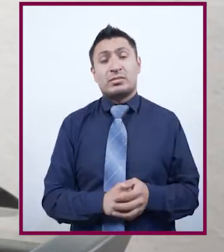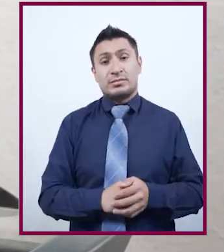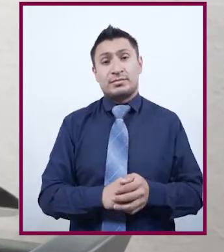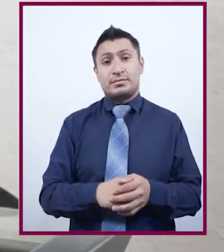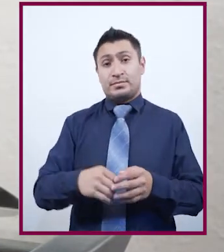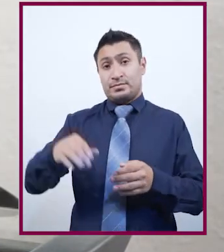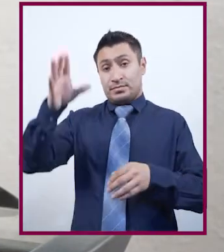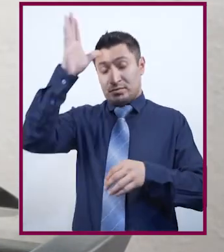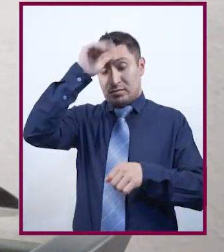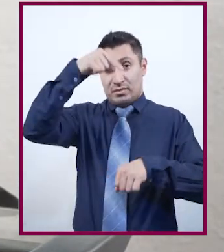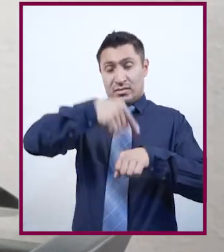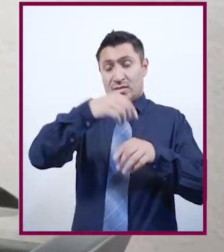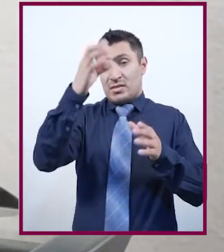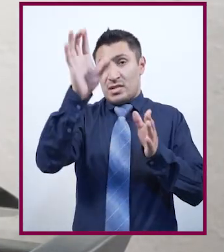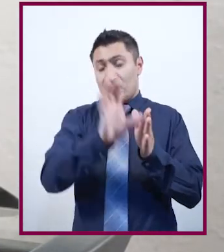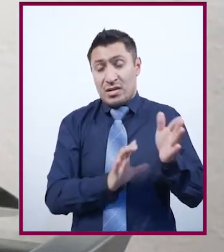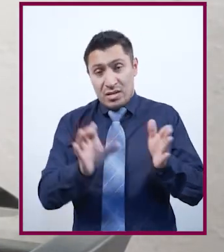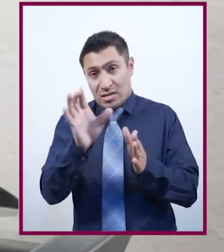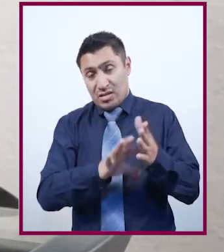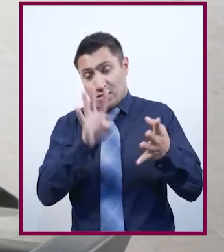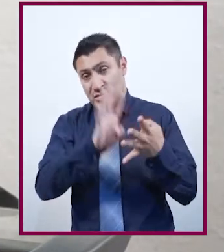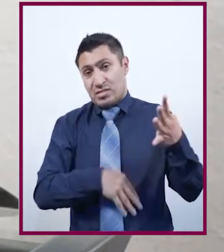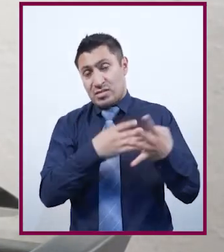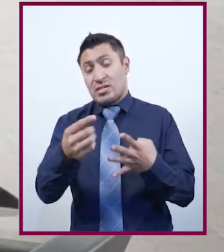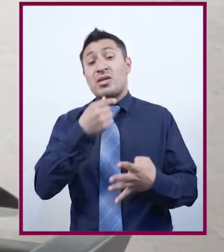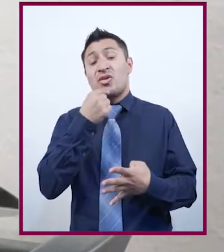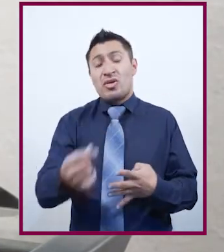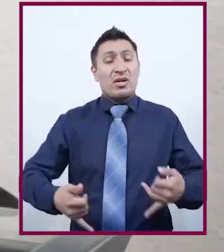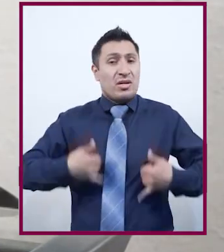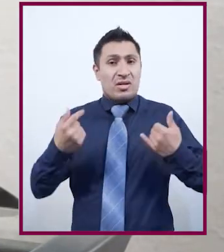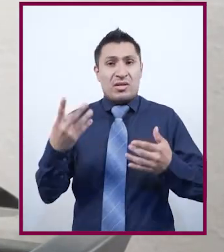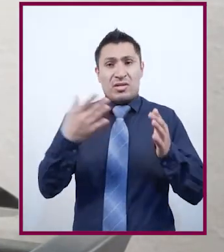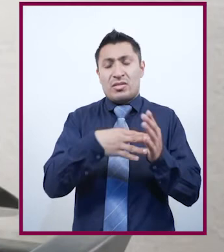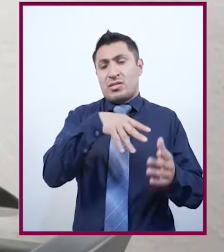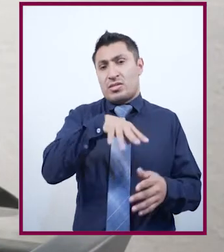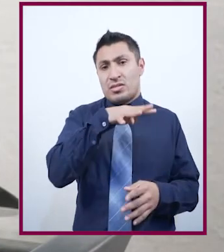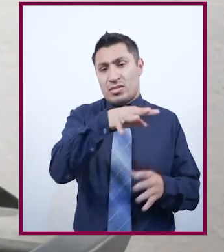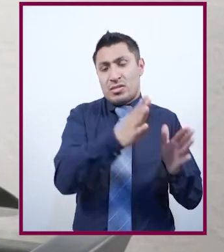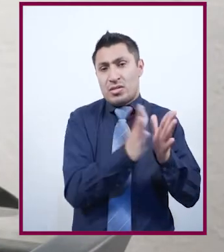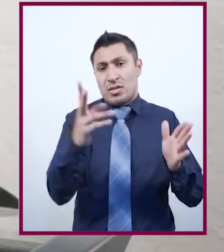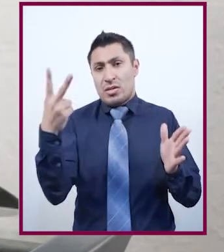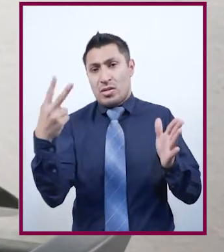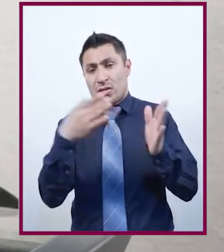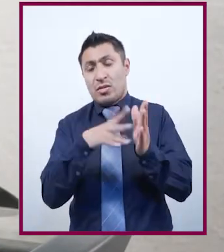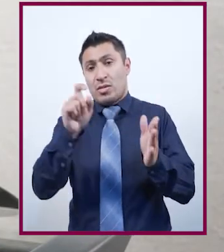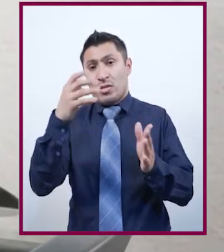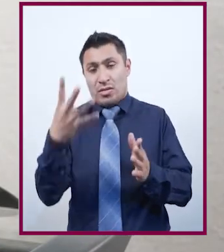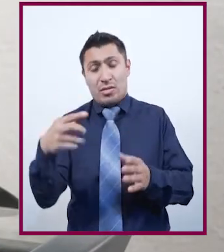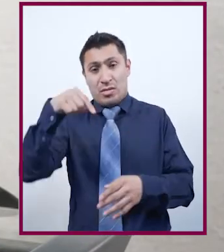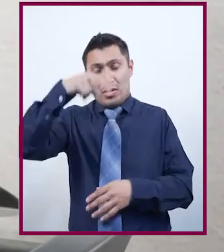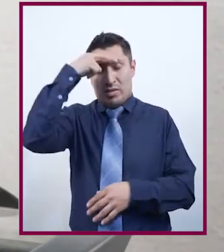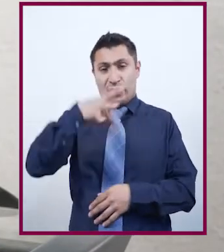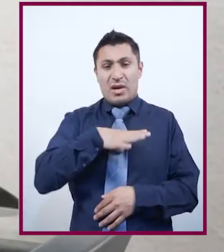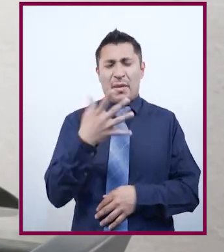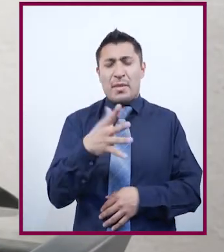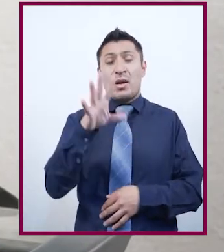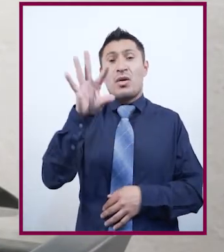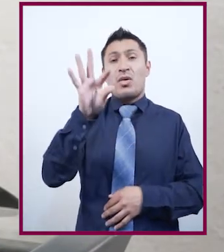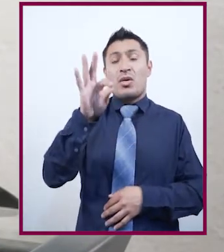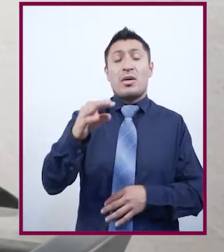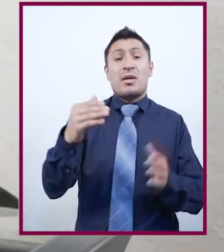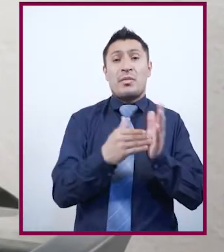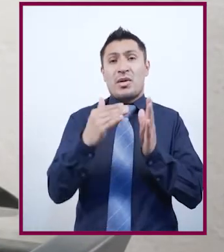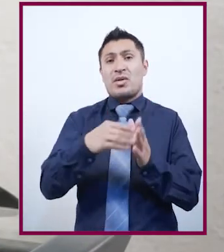Agenda de la Infancia y la Adolescencia 2019-2024, en México vivimos alrededor de 40 millones de niñas,